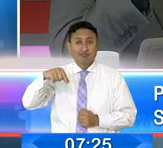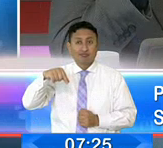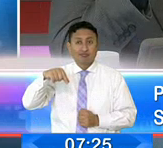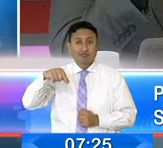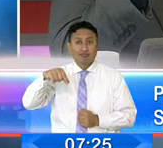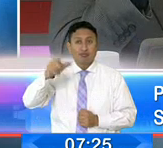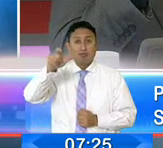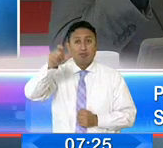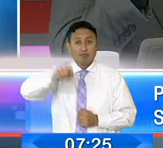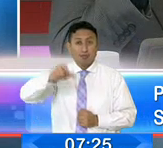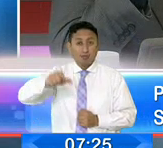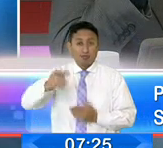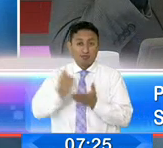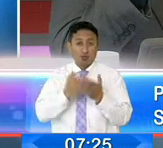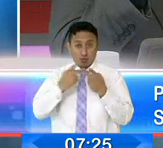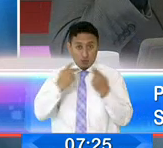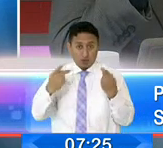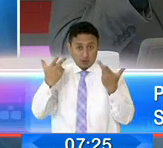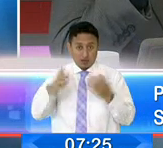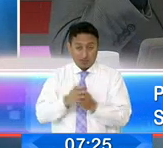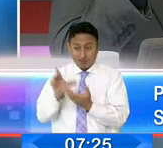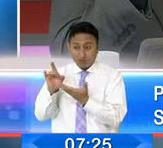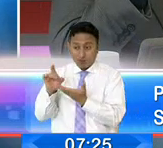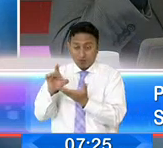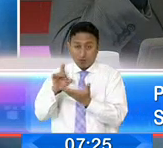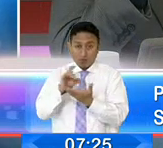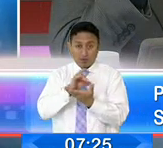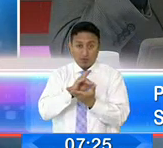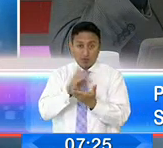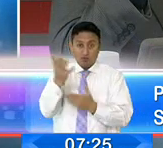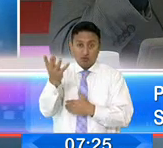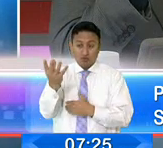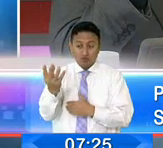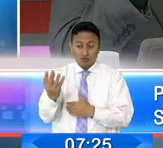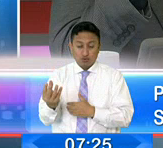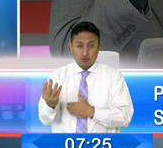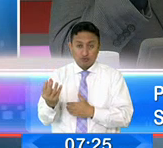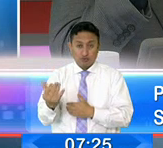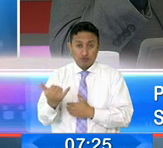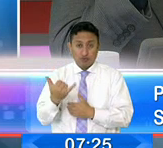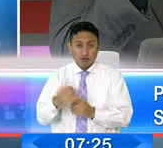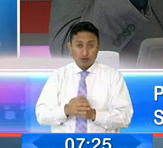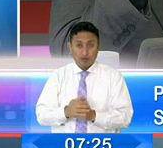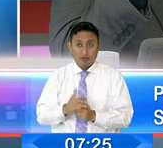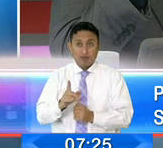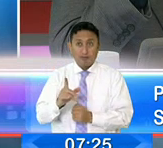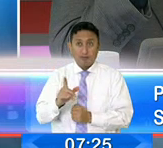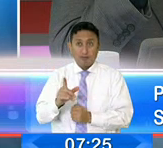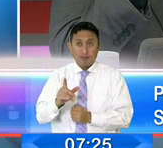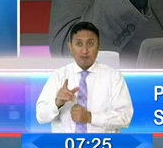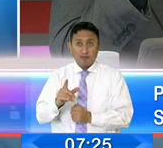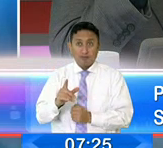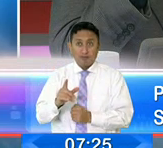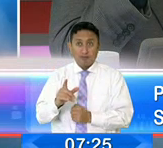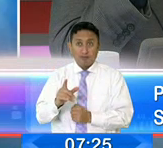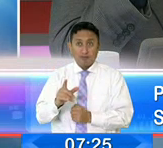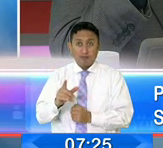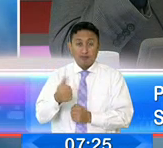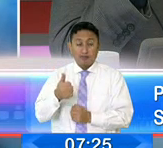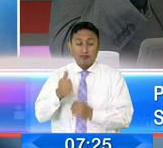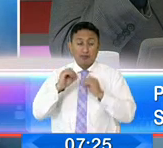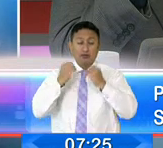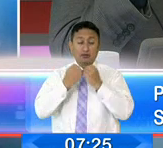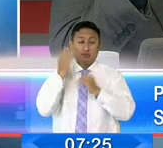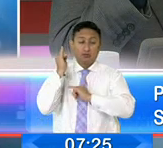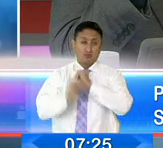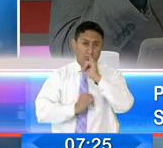el personal del servicio público. En estos momentos, realmente los mismos organismos